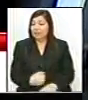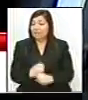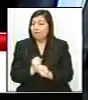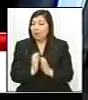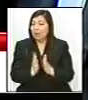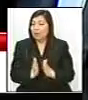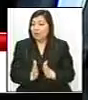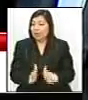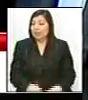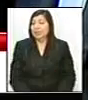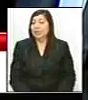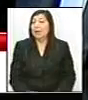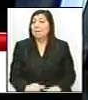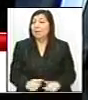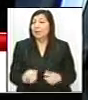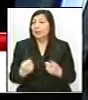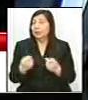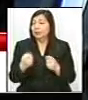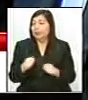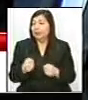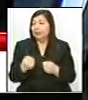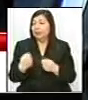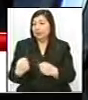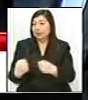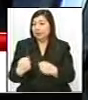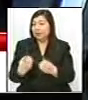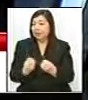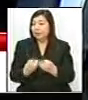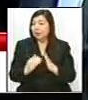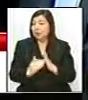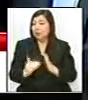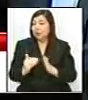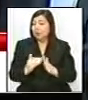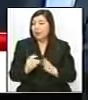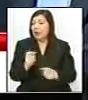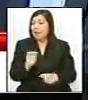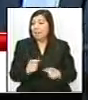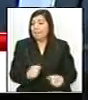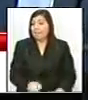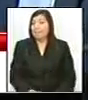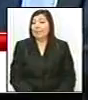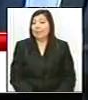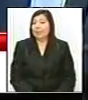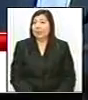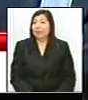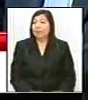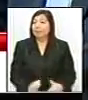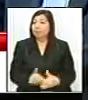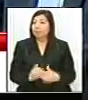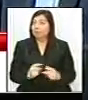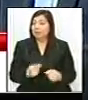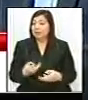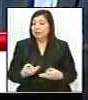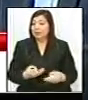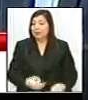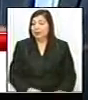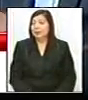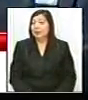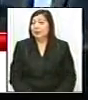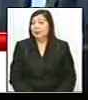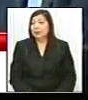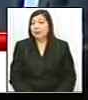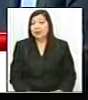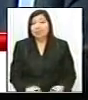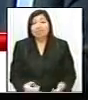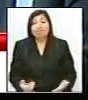formalización, pero incidir e ir captando mucho mayor cantidad de personas, de peruanos, que entren a la formalidad. Porque